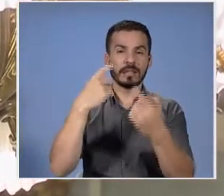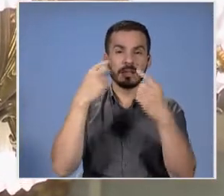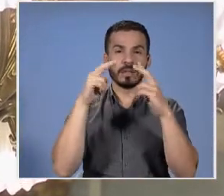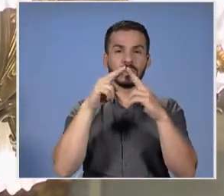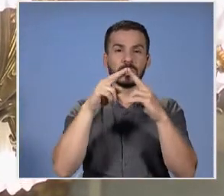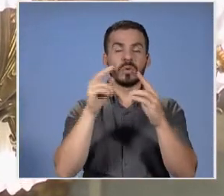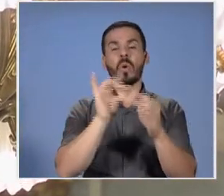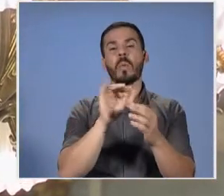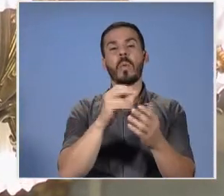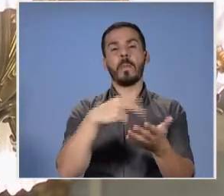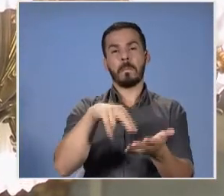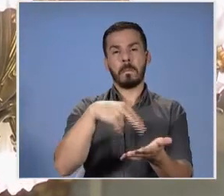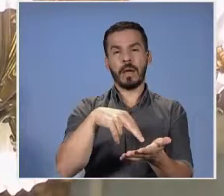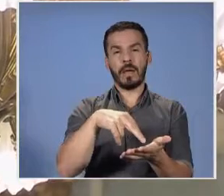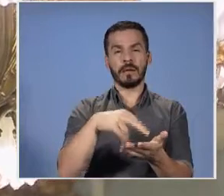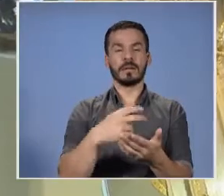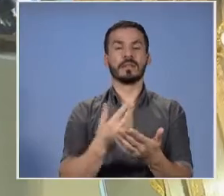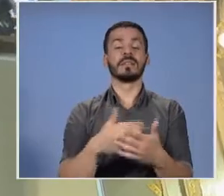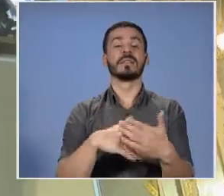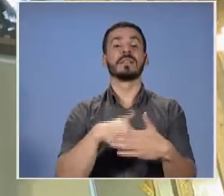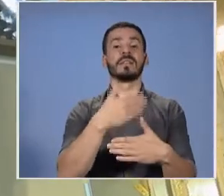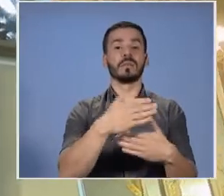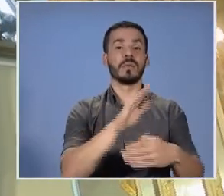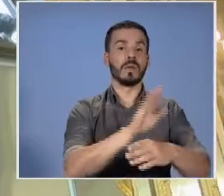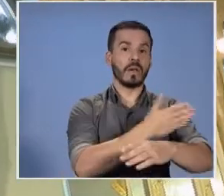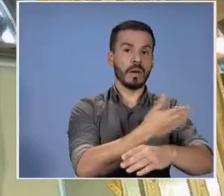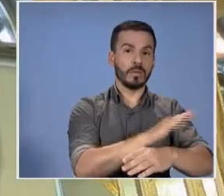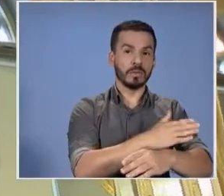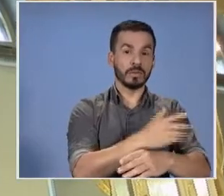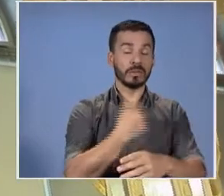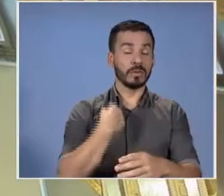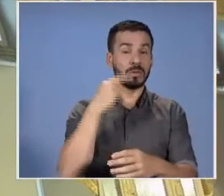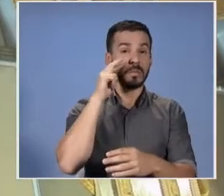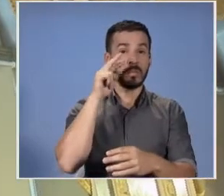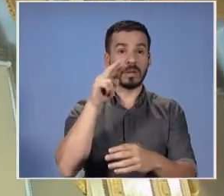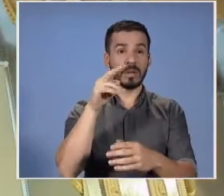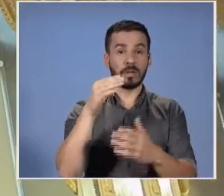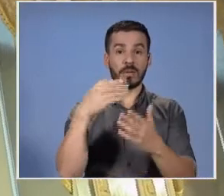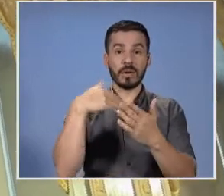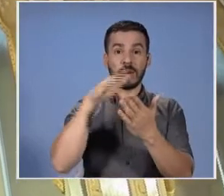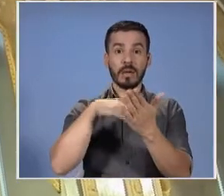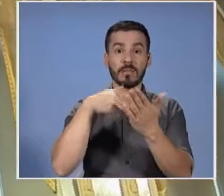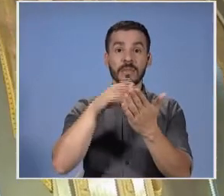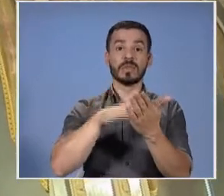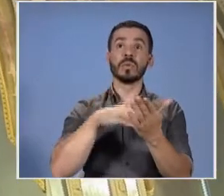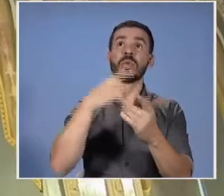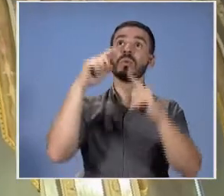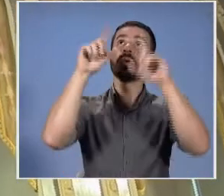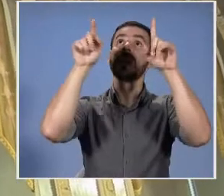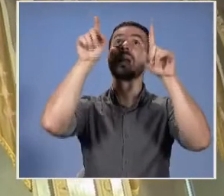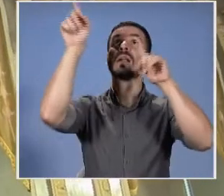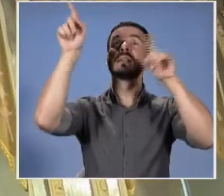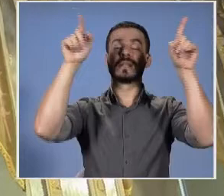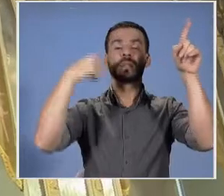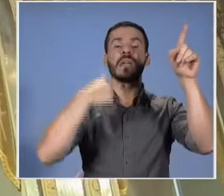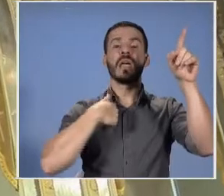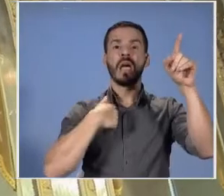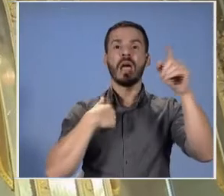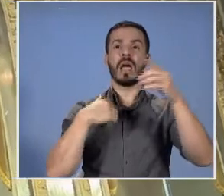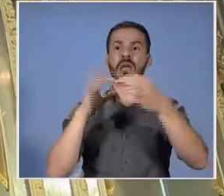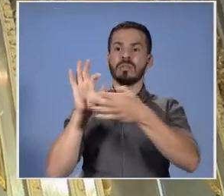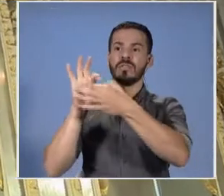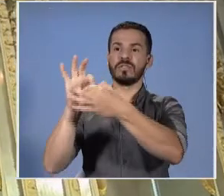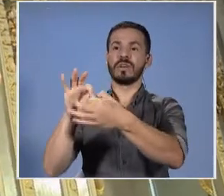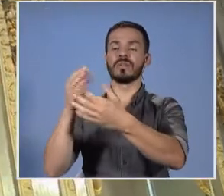originalmente como el baile en los contratos, y a la música. Si nosotros vemos las pinturas que están en la parte superior del teatro, hay una alegoría a la